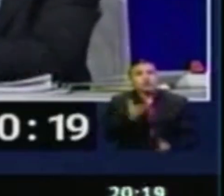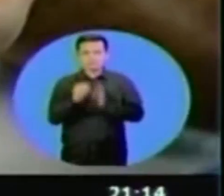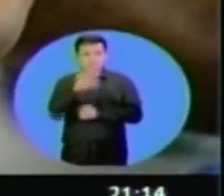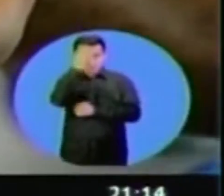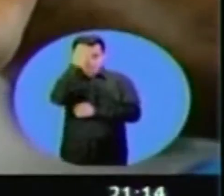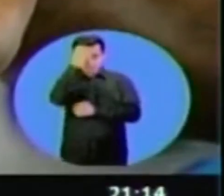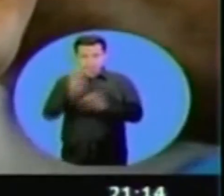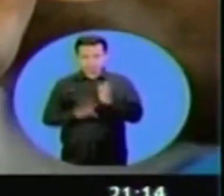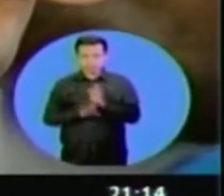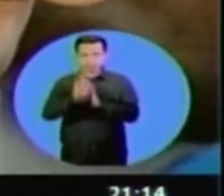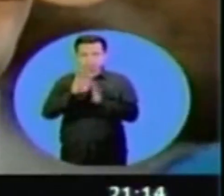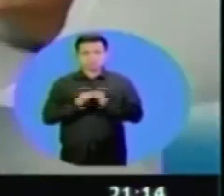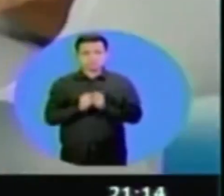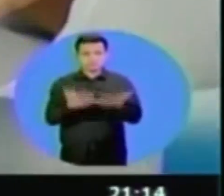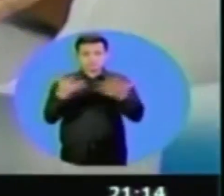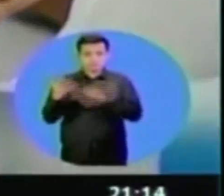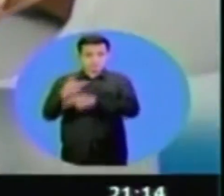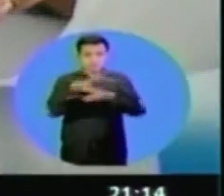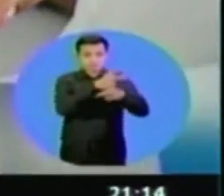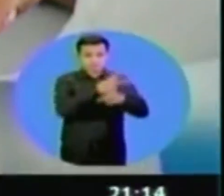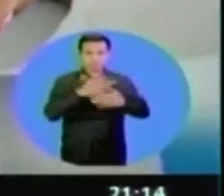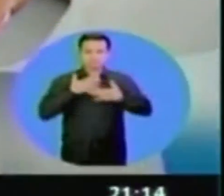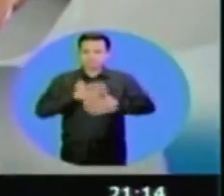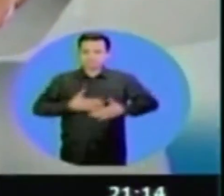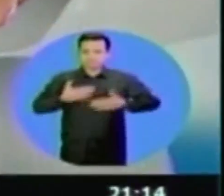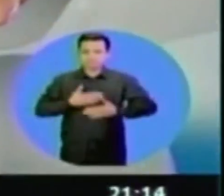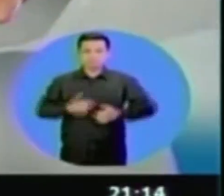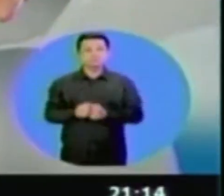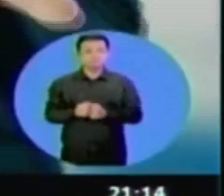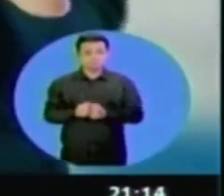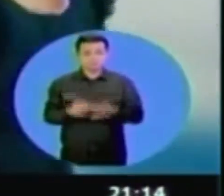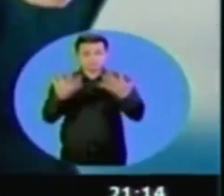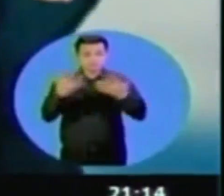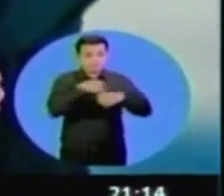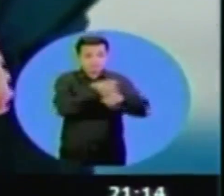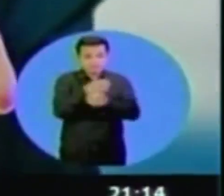total conciencia, responsabilidad y transparencia. Para Marca TV, Joana Medina.